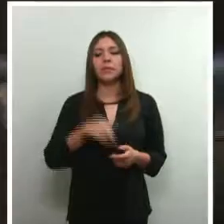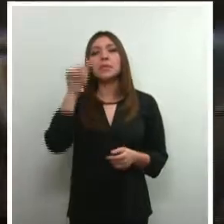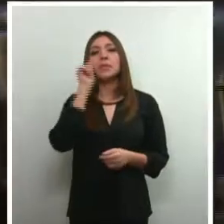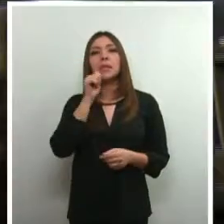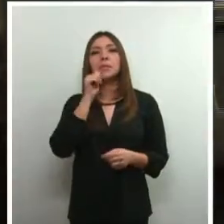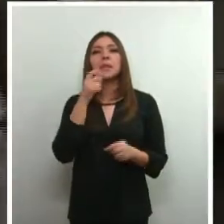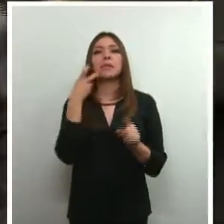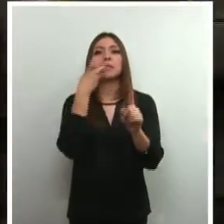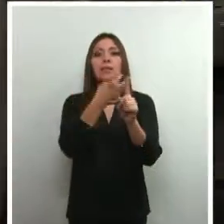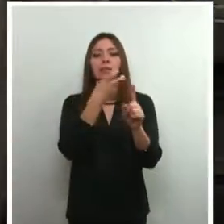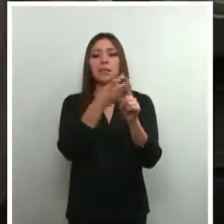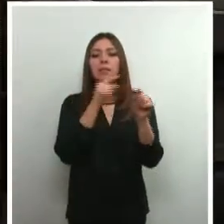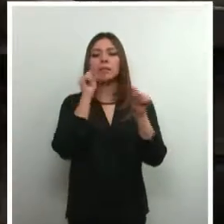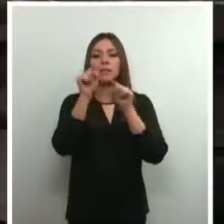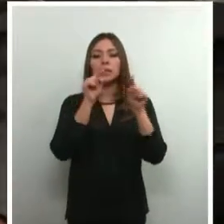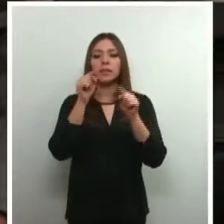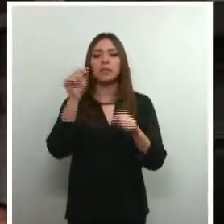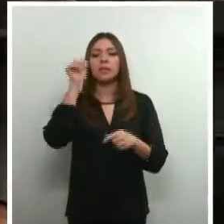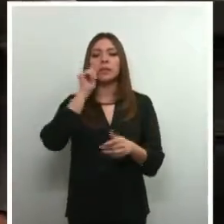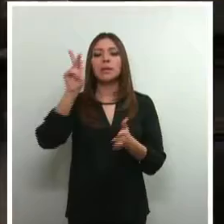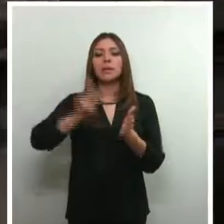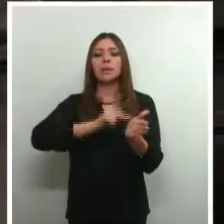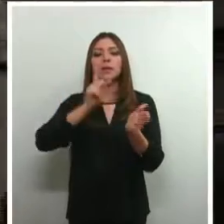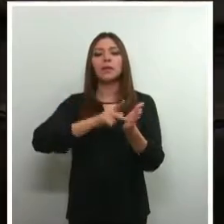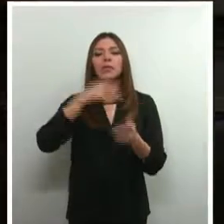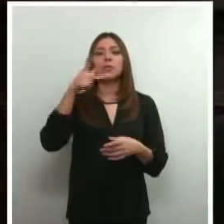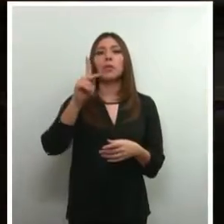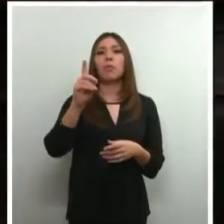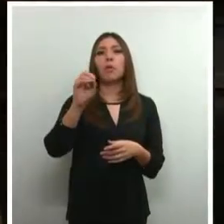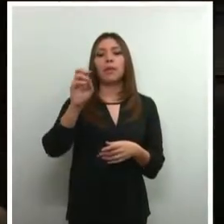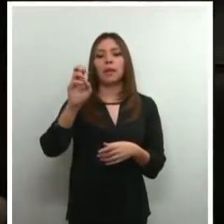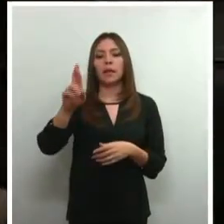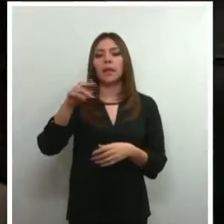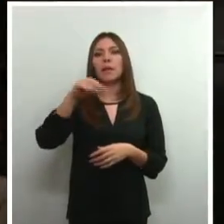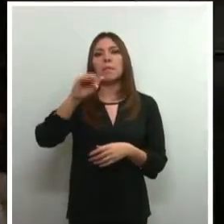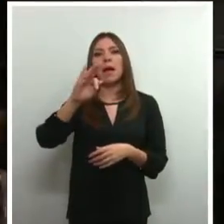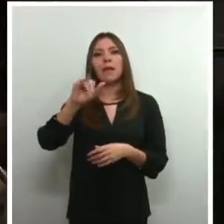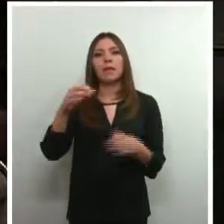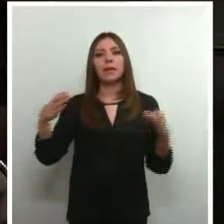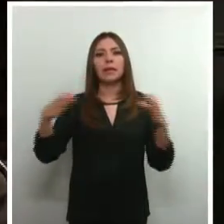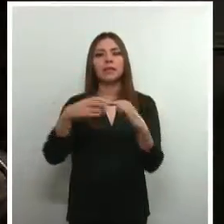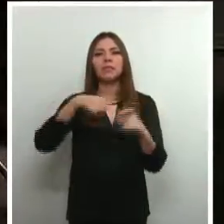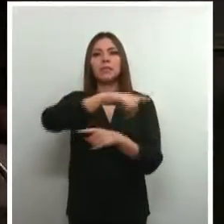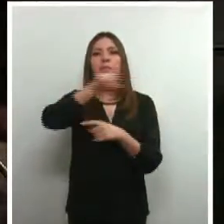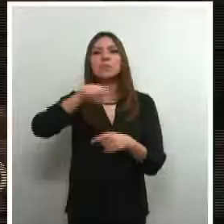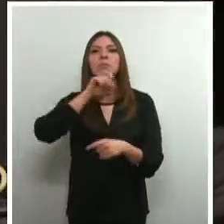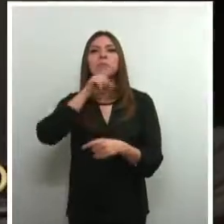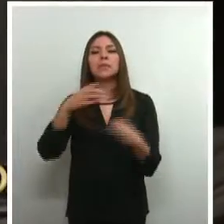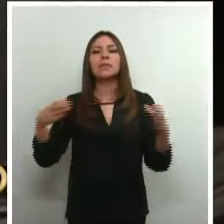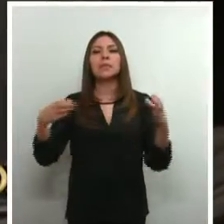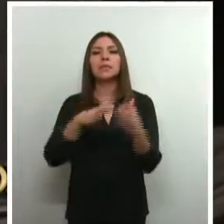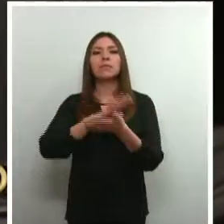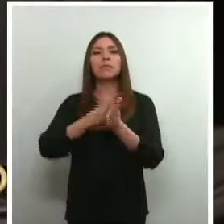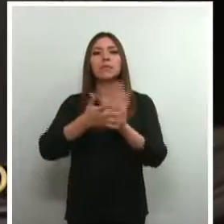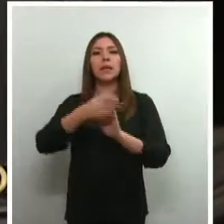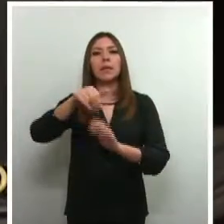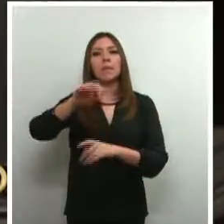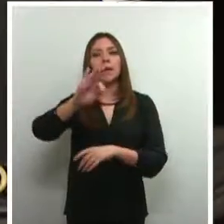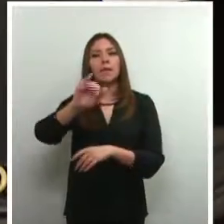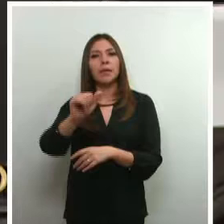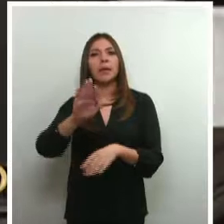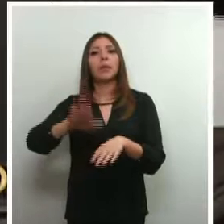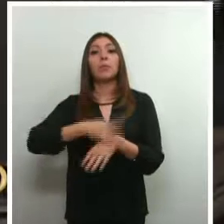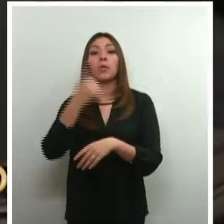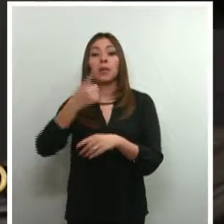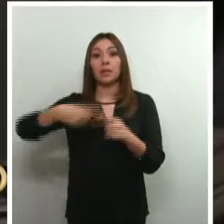criticado muchas veces a la mafia del poder, que ustedes pertenecen a esa mafia del poder, porque detrás de las corridas